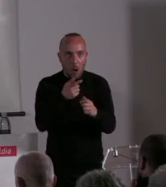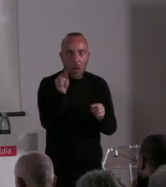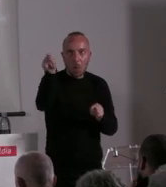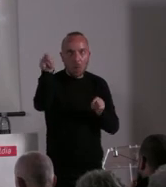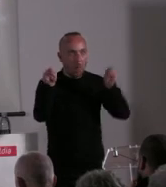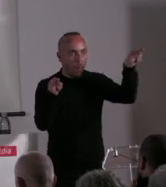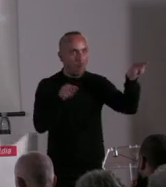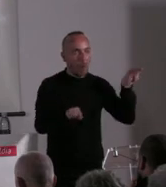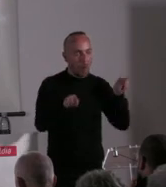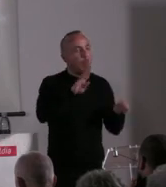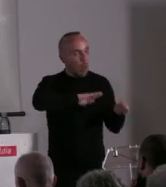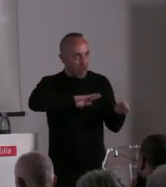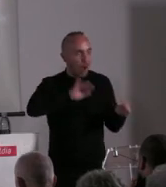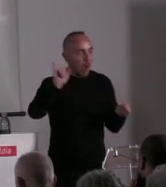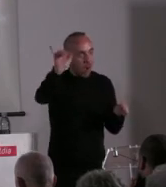muy pequeña